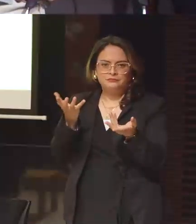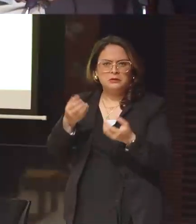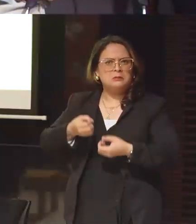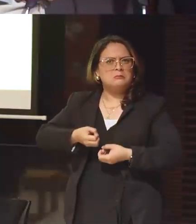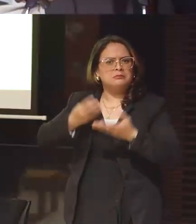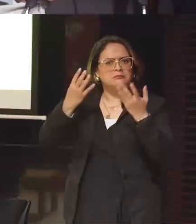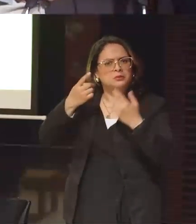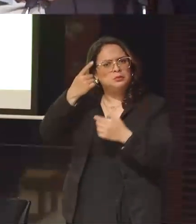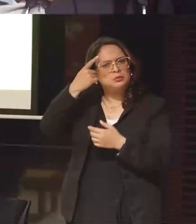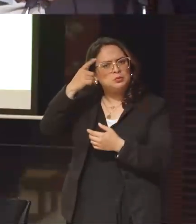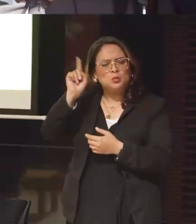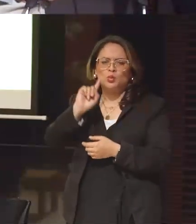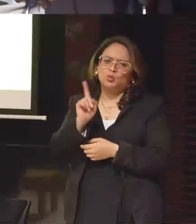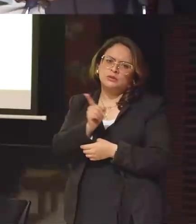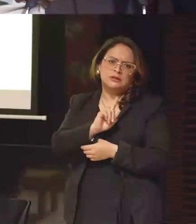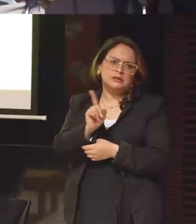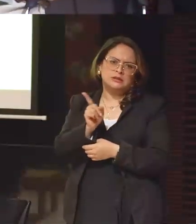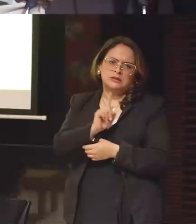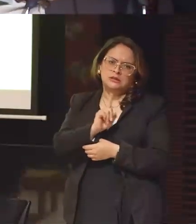uno creyera.